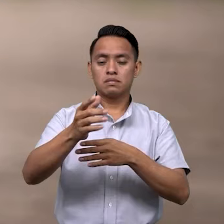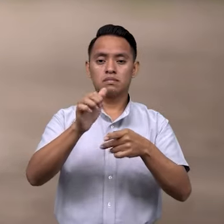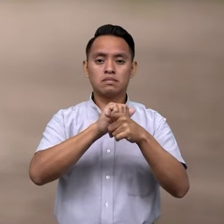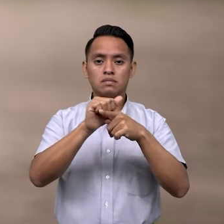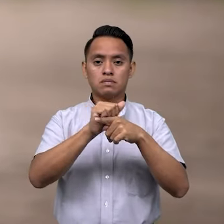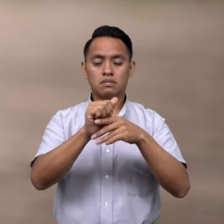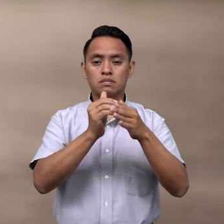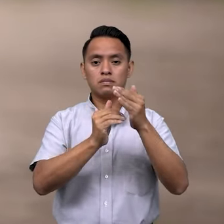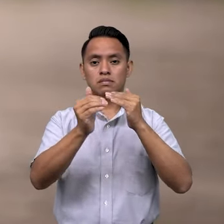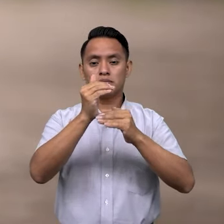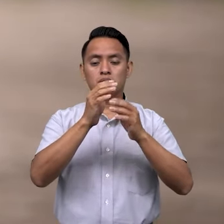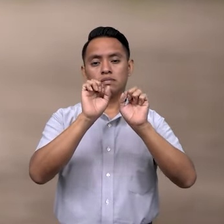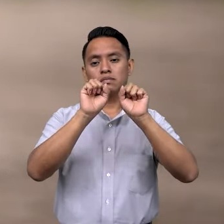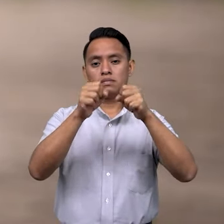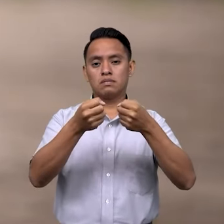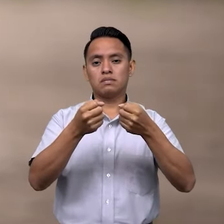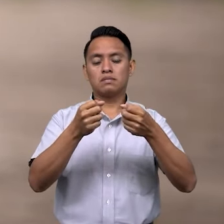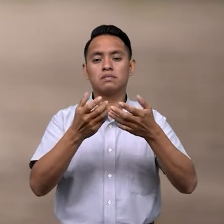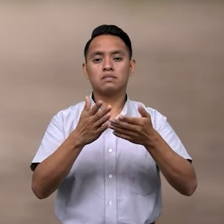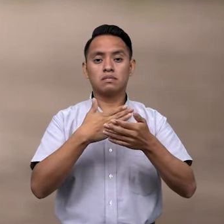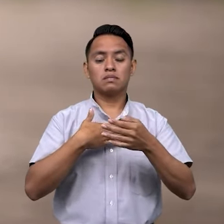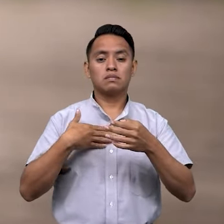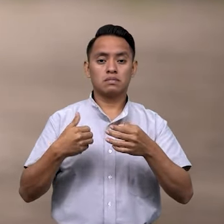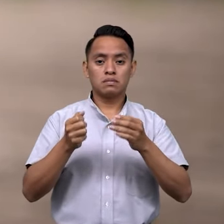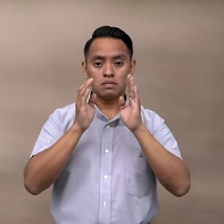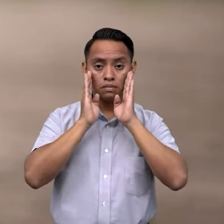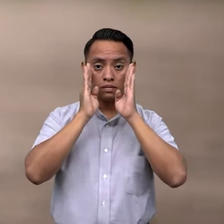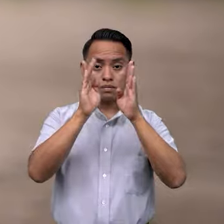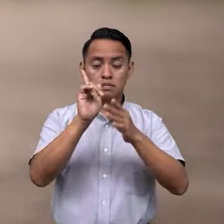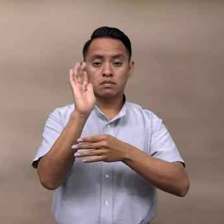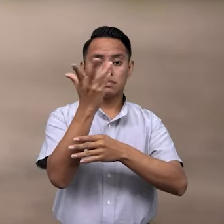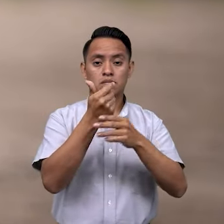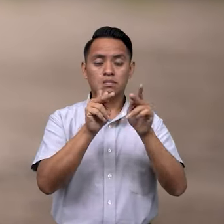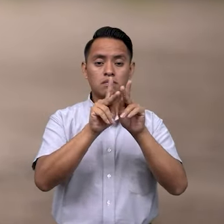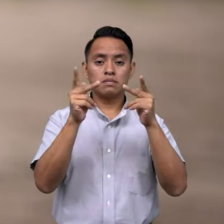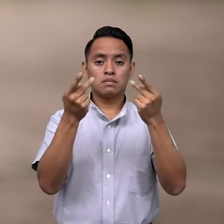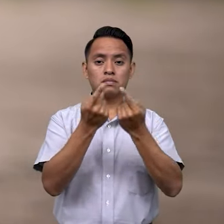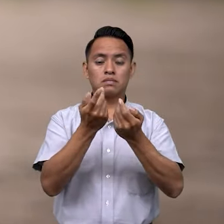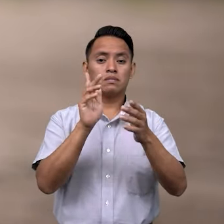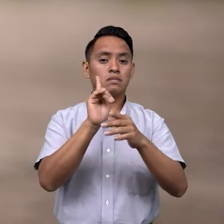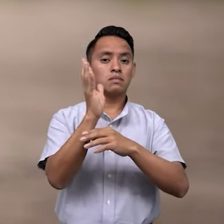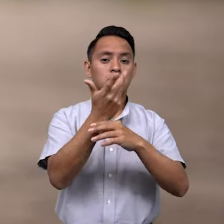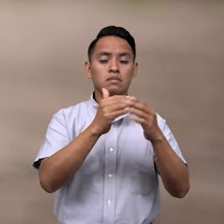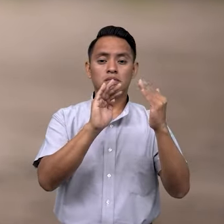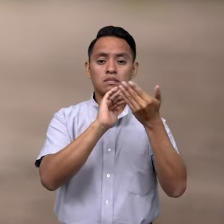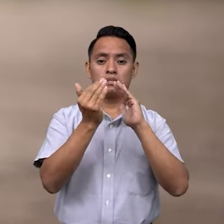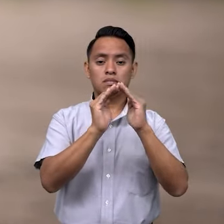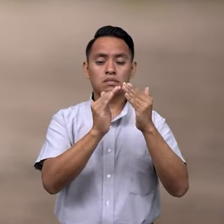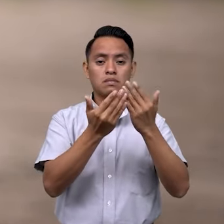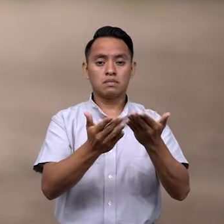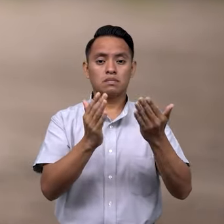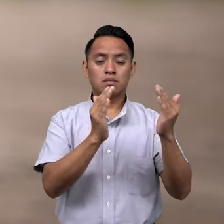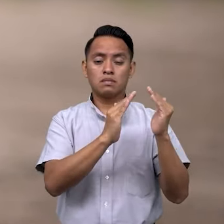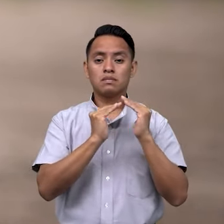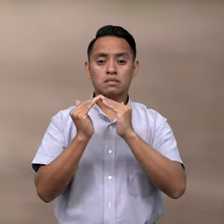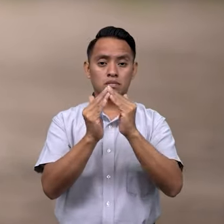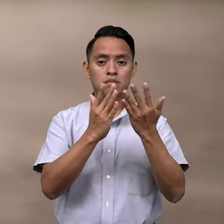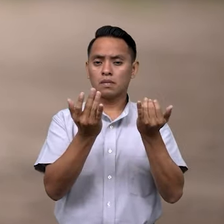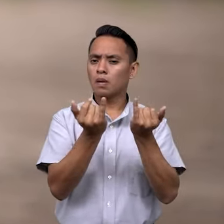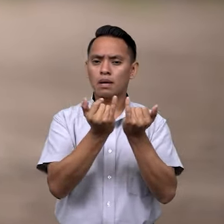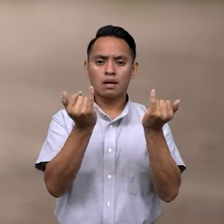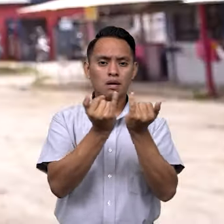preparando para poder dar una mejor atención a toda la población, a toda la comunidad, porque no solamente en la ciudad, sino que